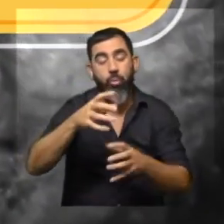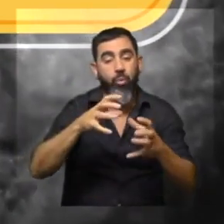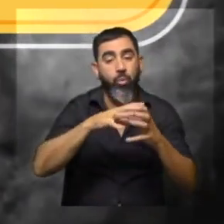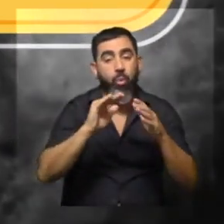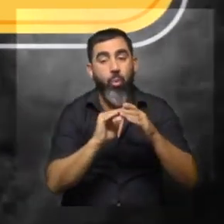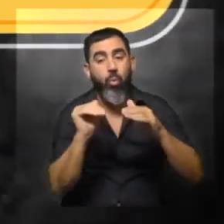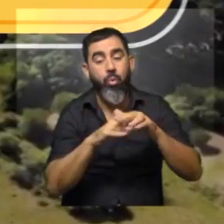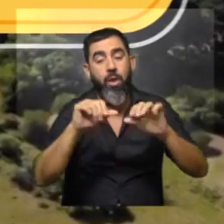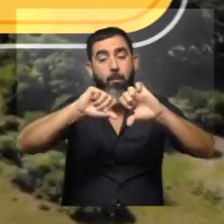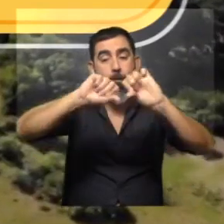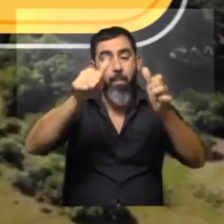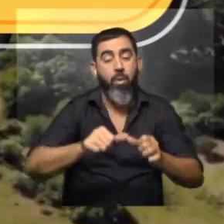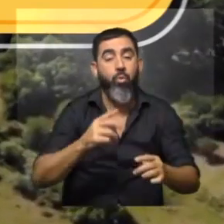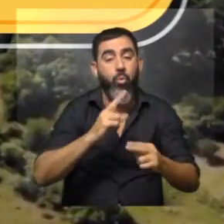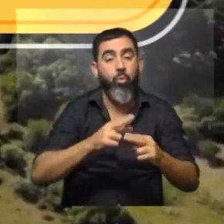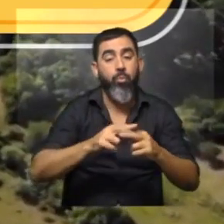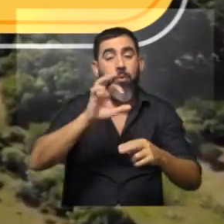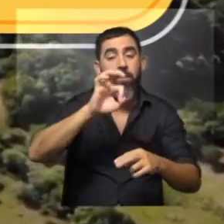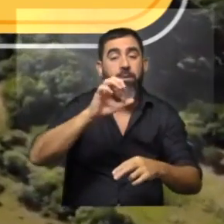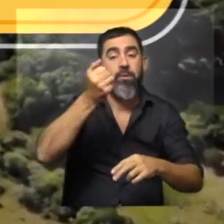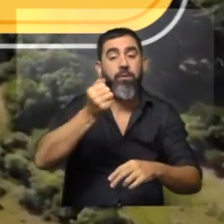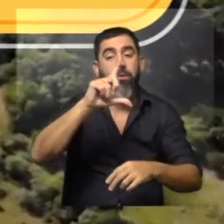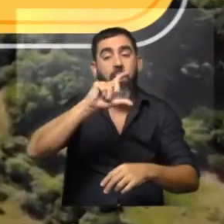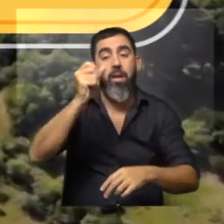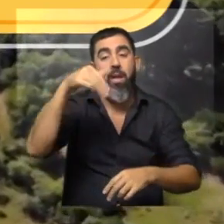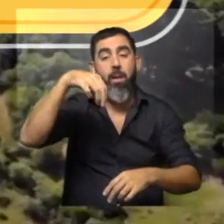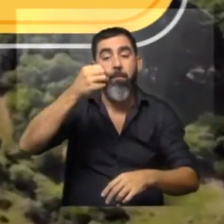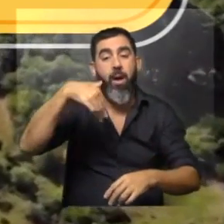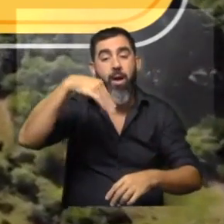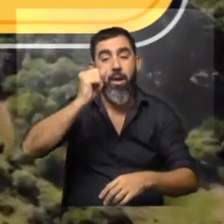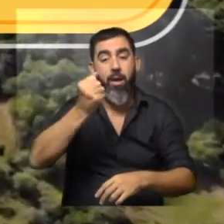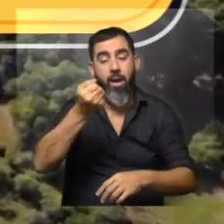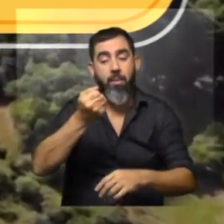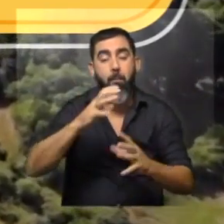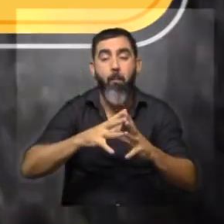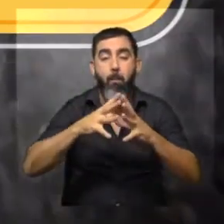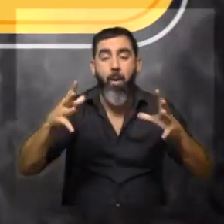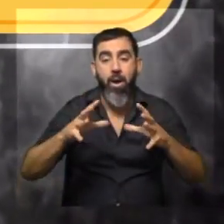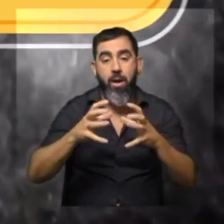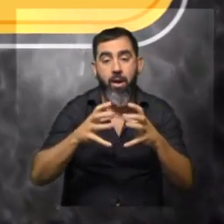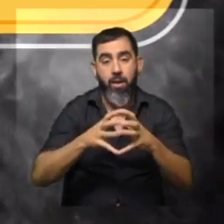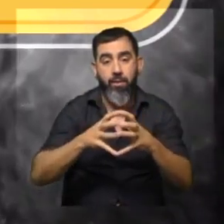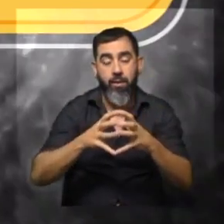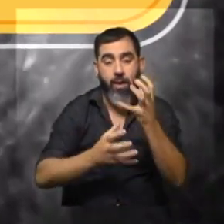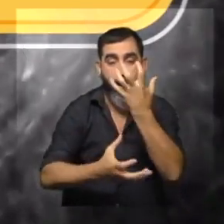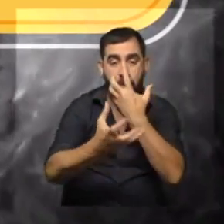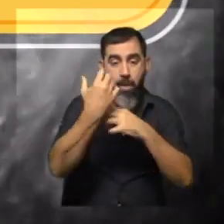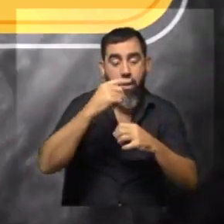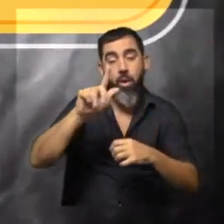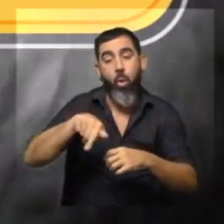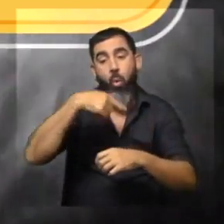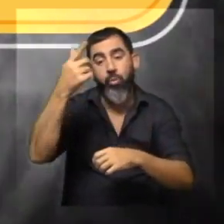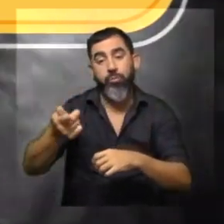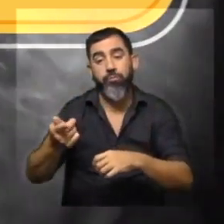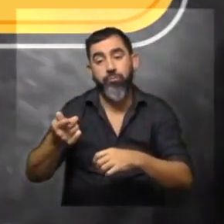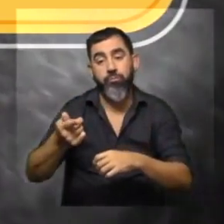el departamento de Maldonado, la gruta Salamanca, que tiene la colonia de vampiros más grande que conocemos de Uruguay. Hay otra que es